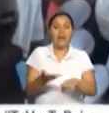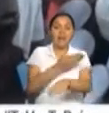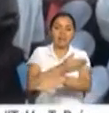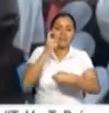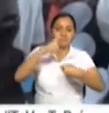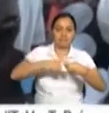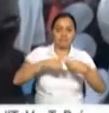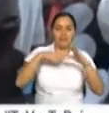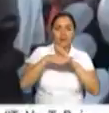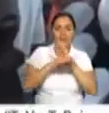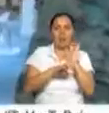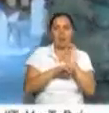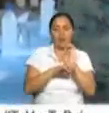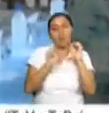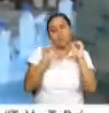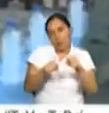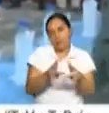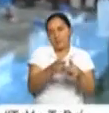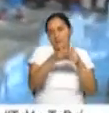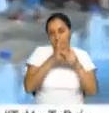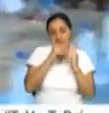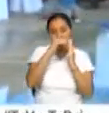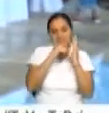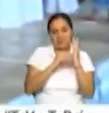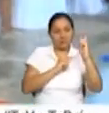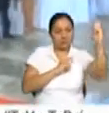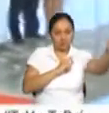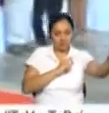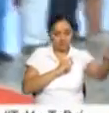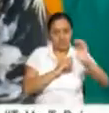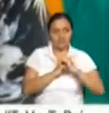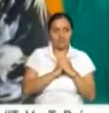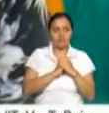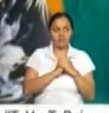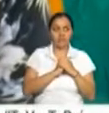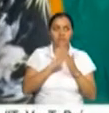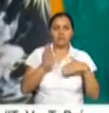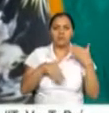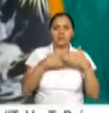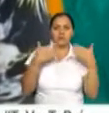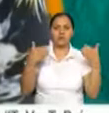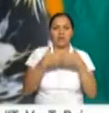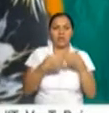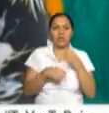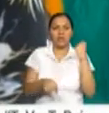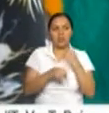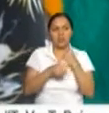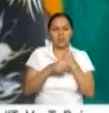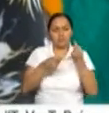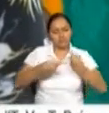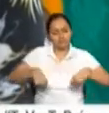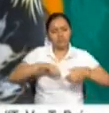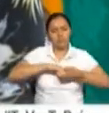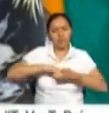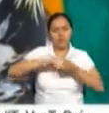por ban ecuador para la obtención de financiamientos para créditos productivos el equipo de trabajo eeuu